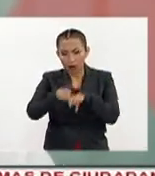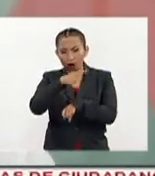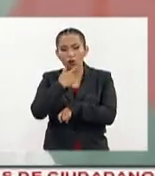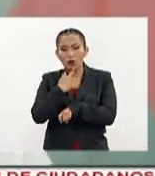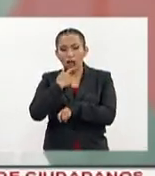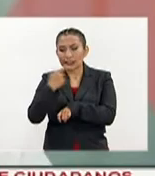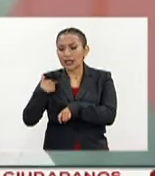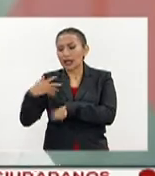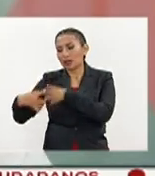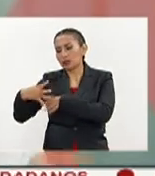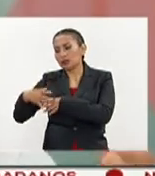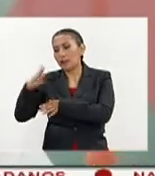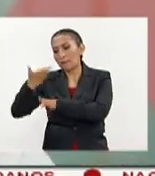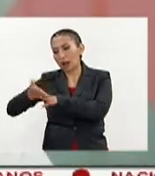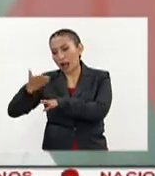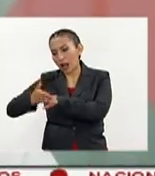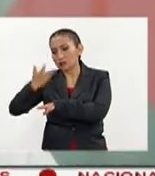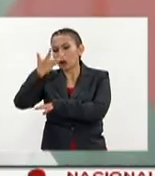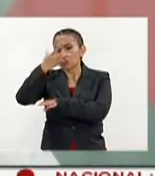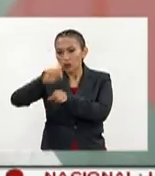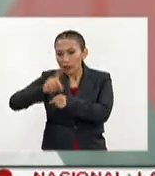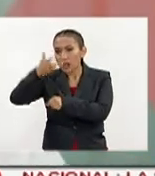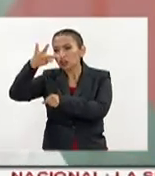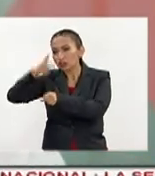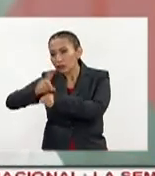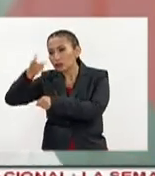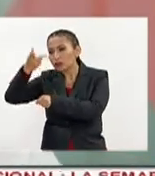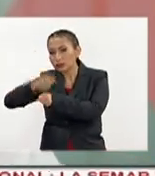blancas, cada 8 días.